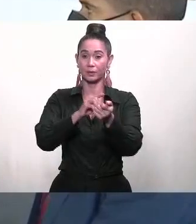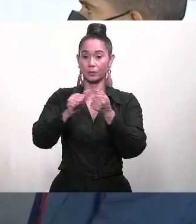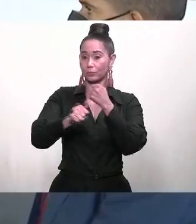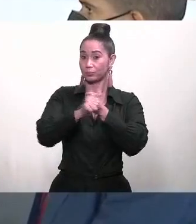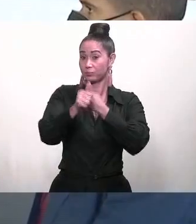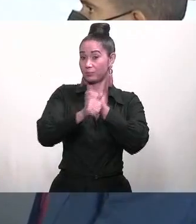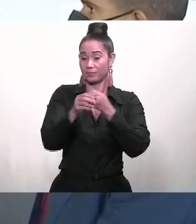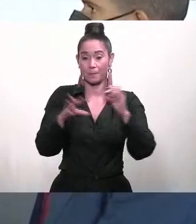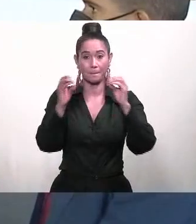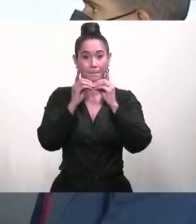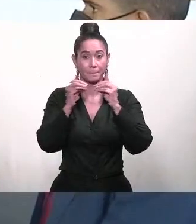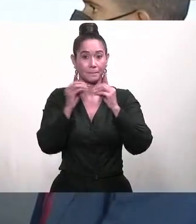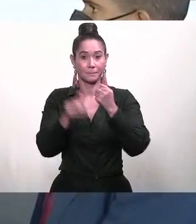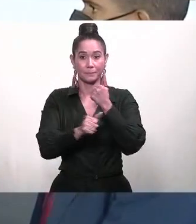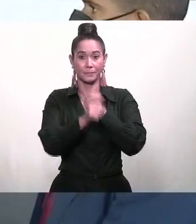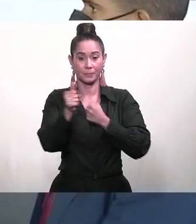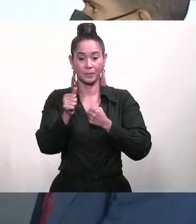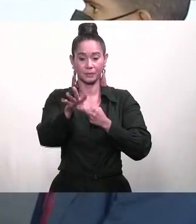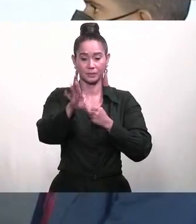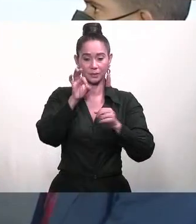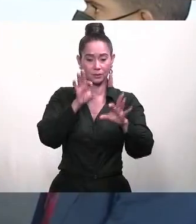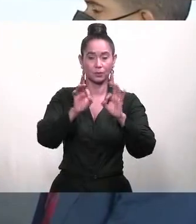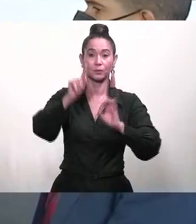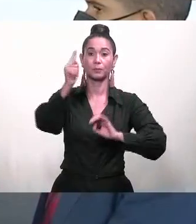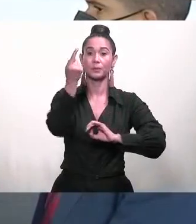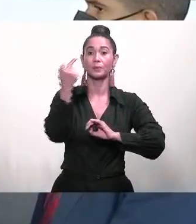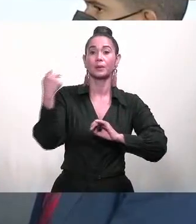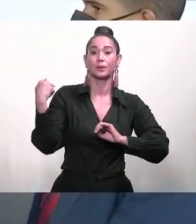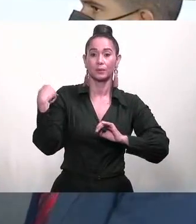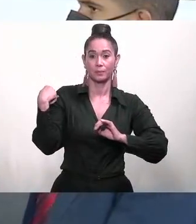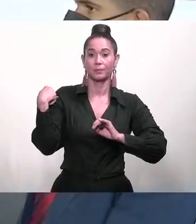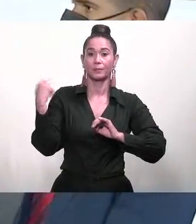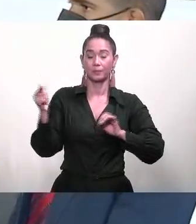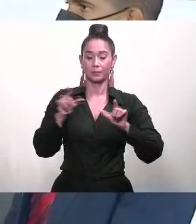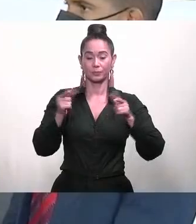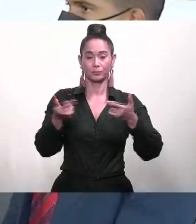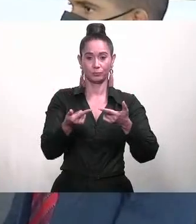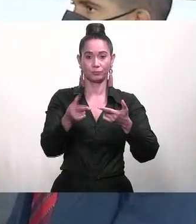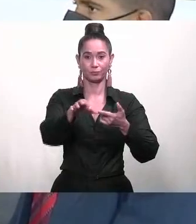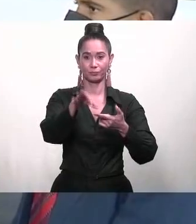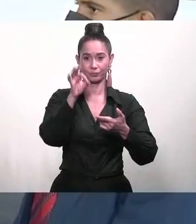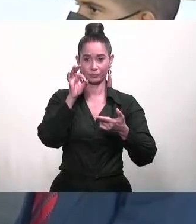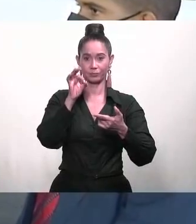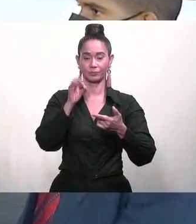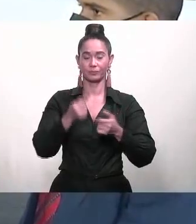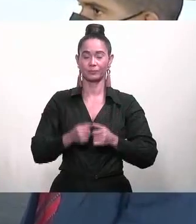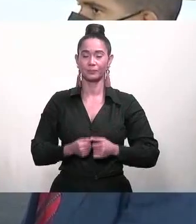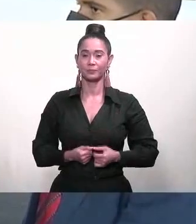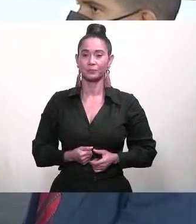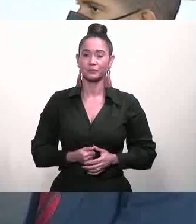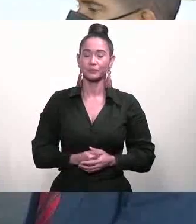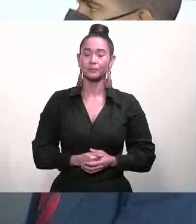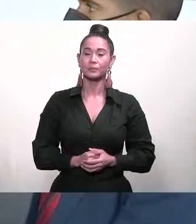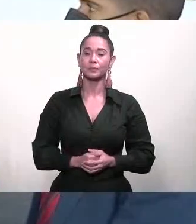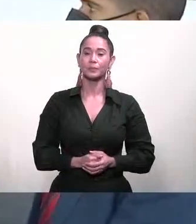línea, sería de los primeros dominicanos que recibirían esta dosis.